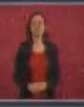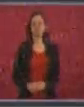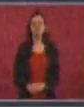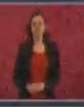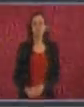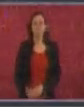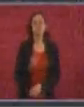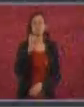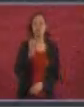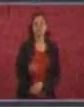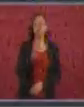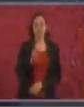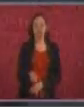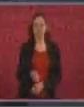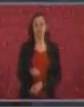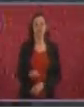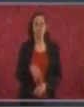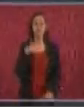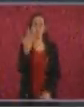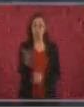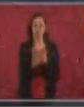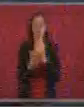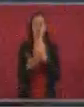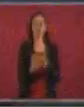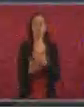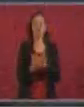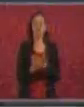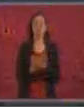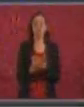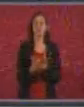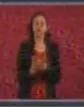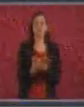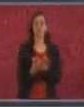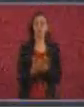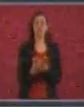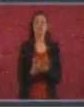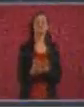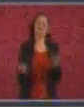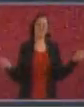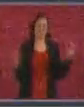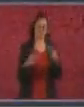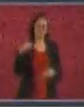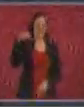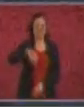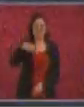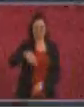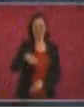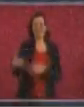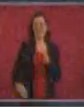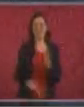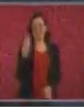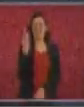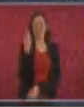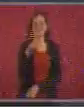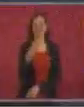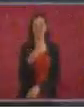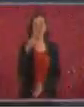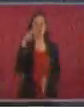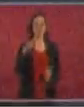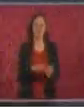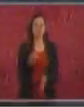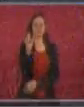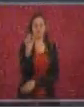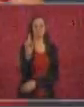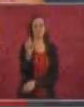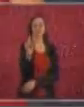López Obrador decidirá reelegirse. Bueno, eso ya es ir muy allá, pero de todos modos,